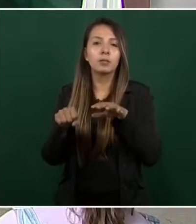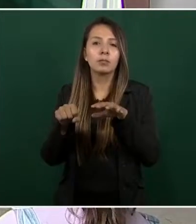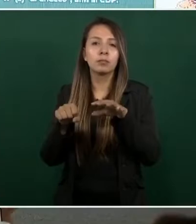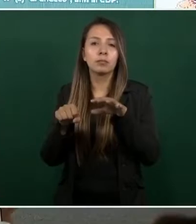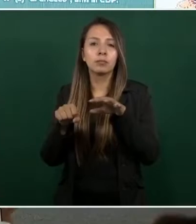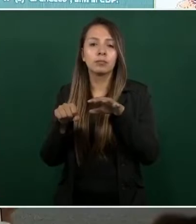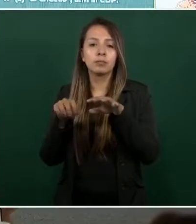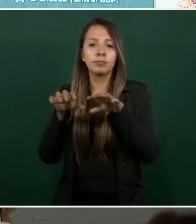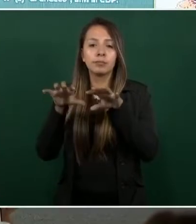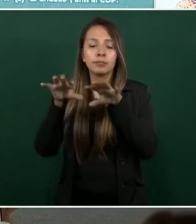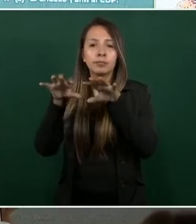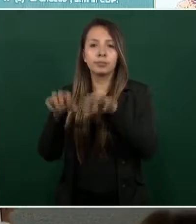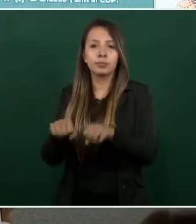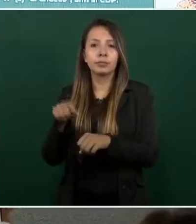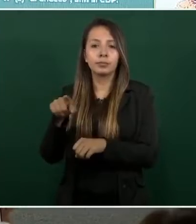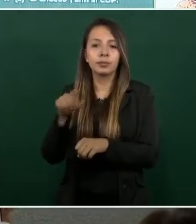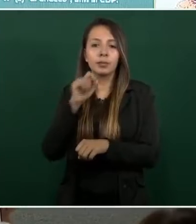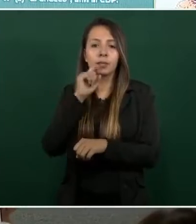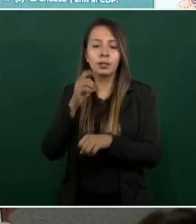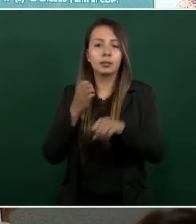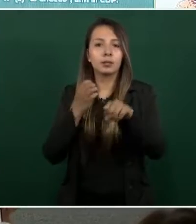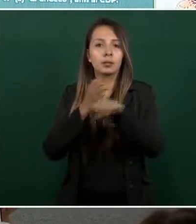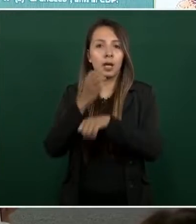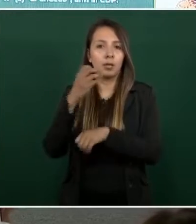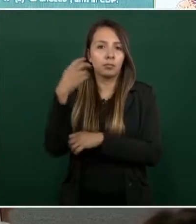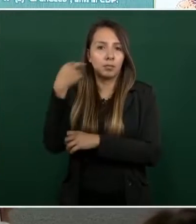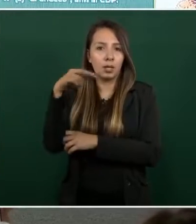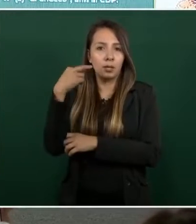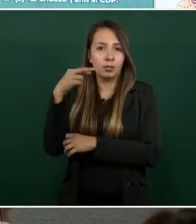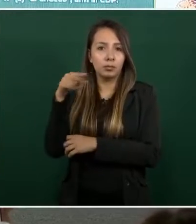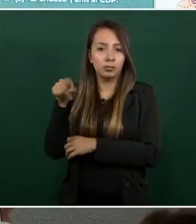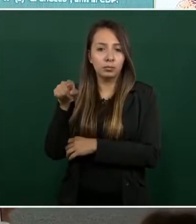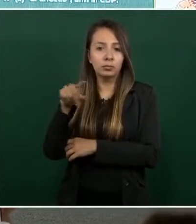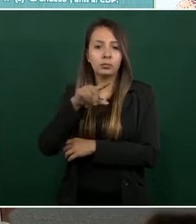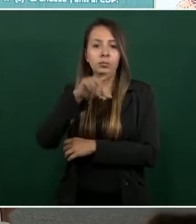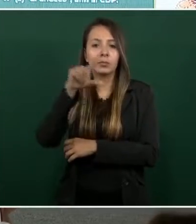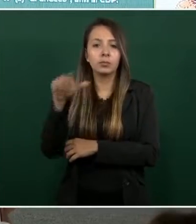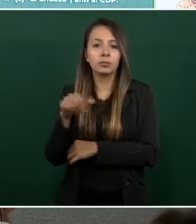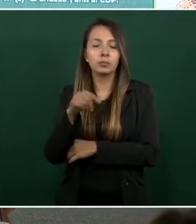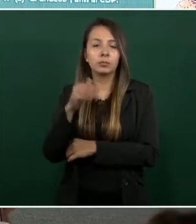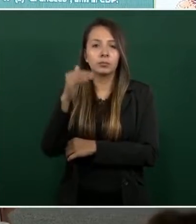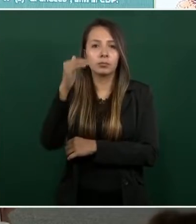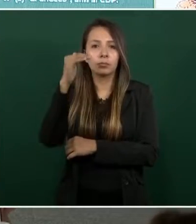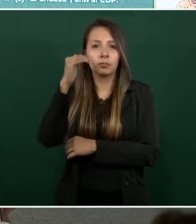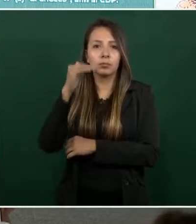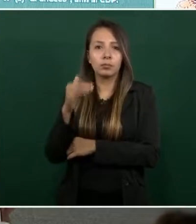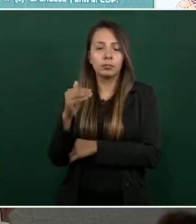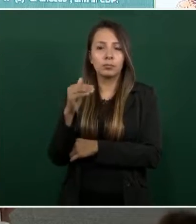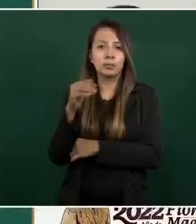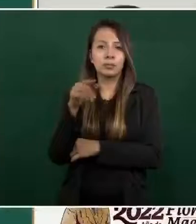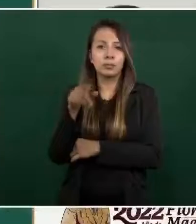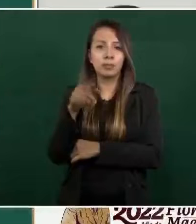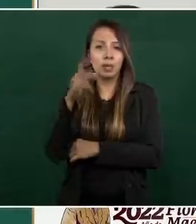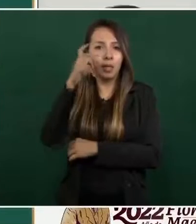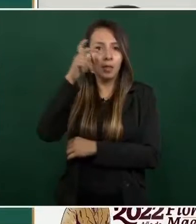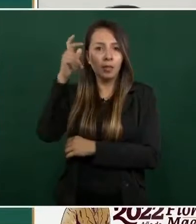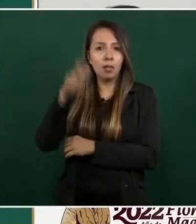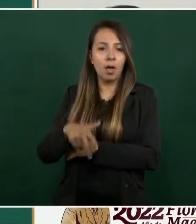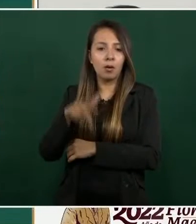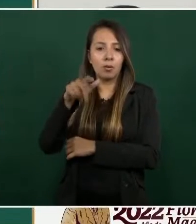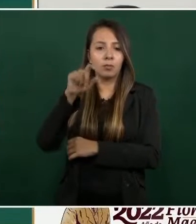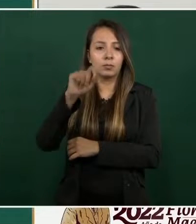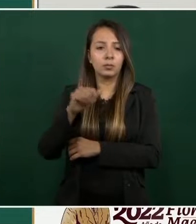del estado de Veracruz. Luego en Tulancingo, en Hidalgo, el 26, también la detención de una